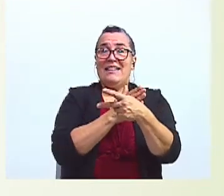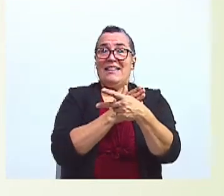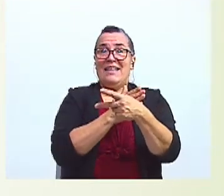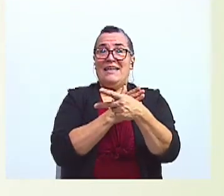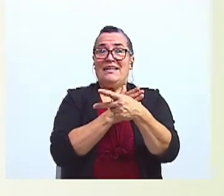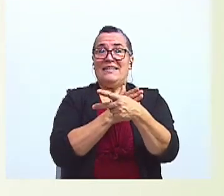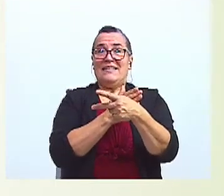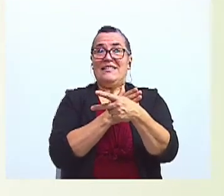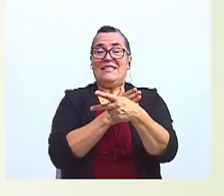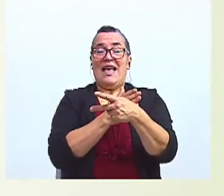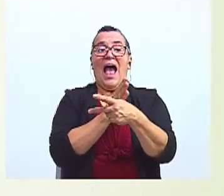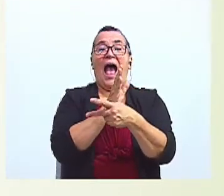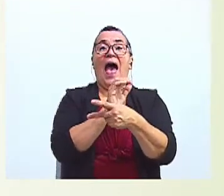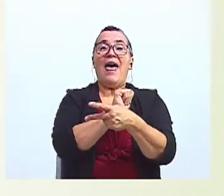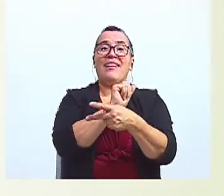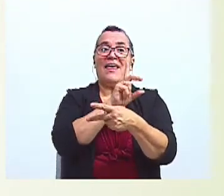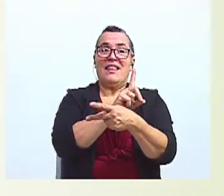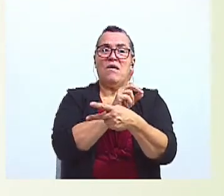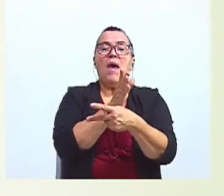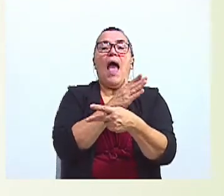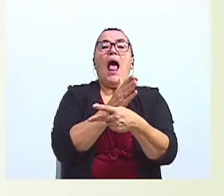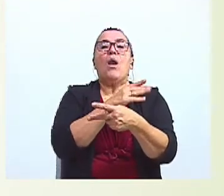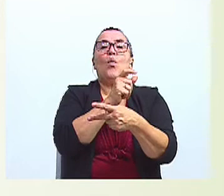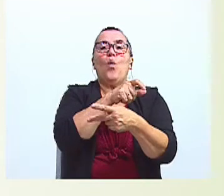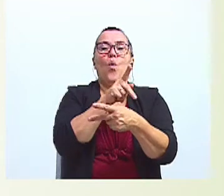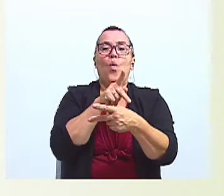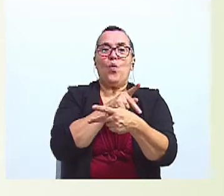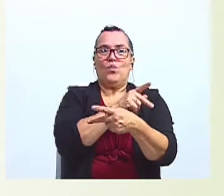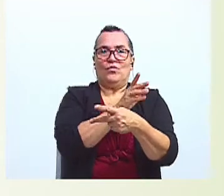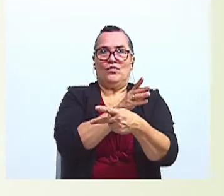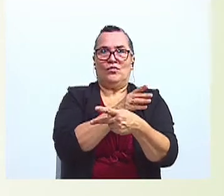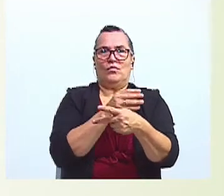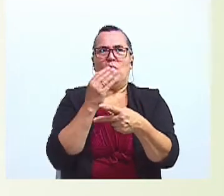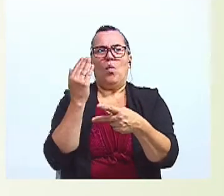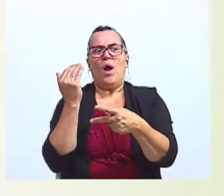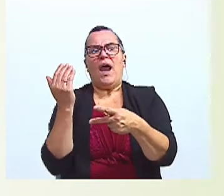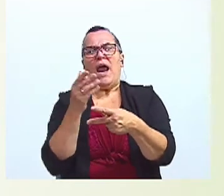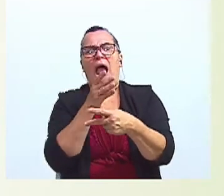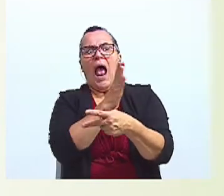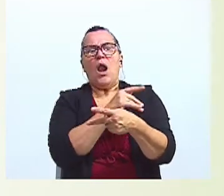porqués está el adjetivo algunos.